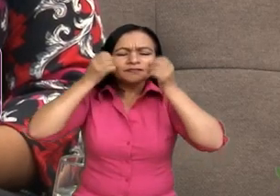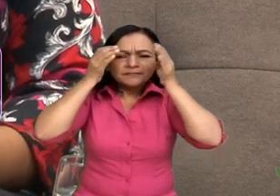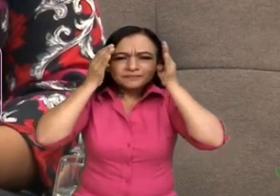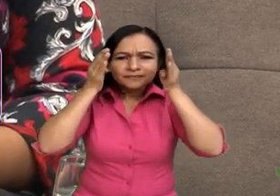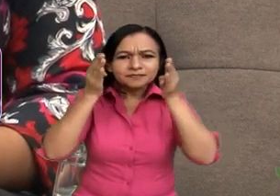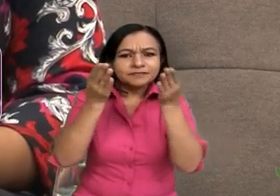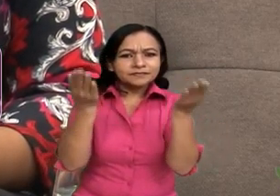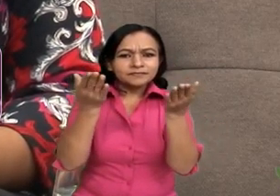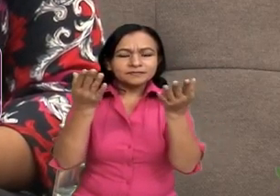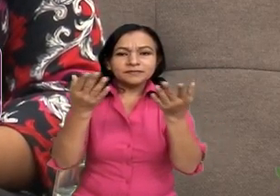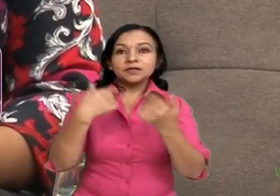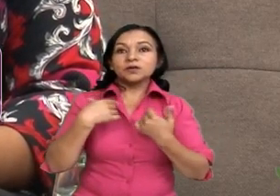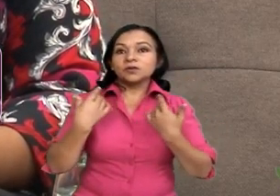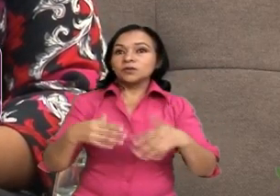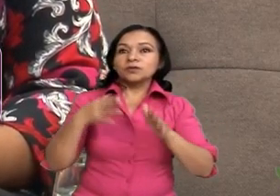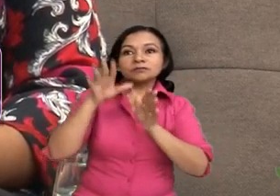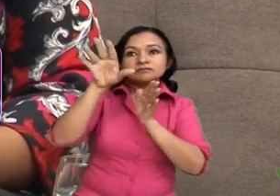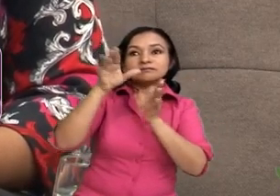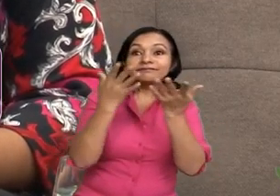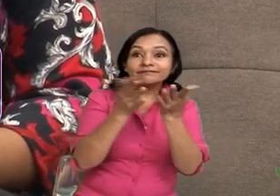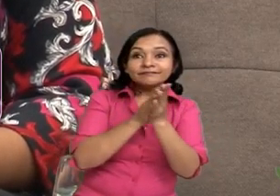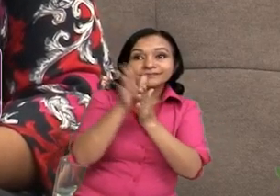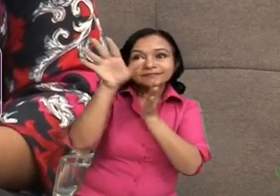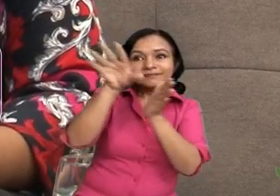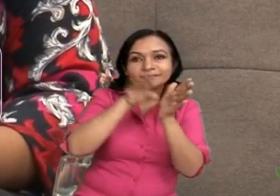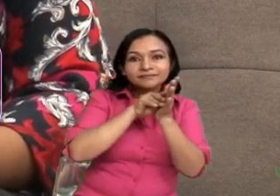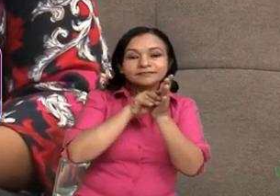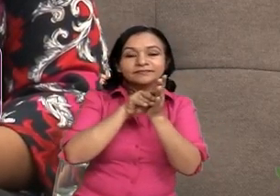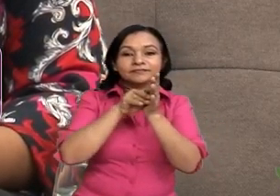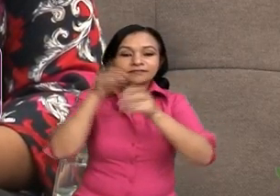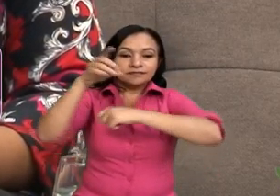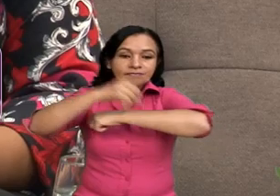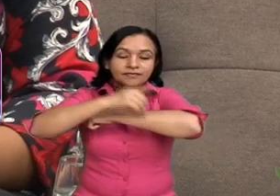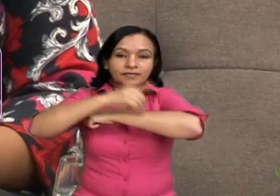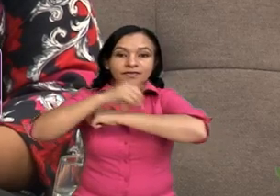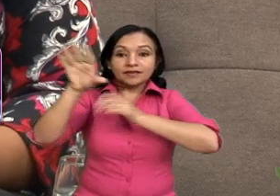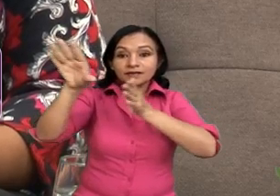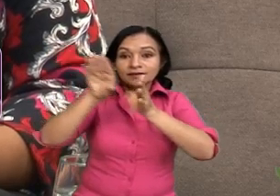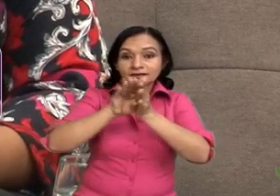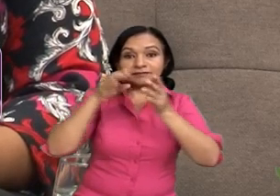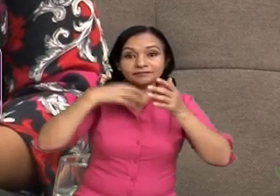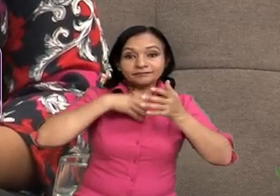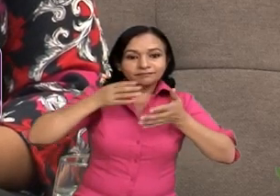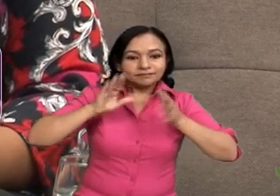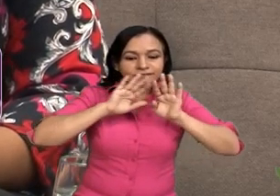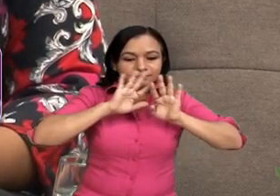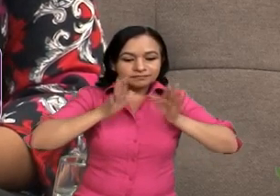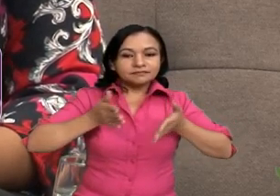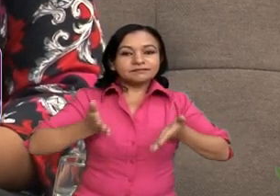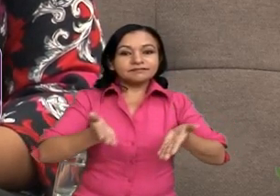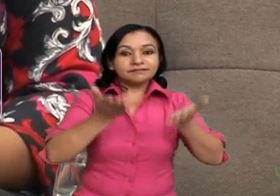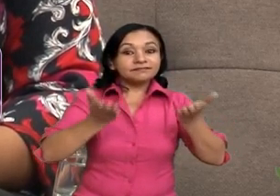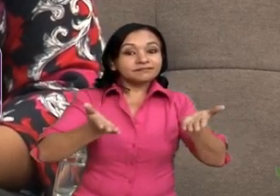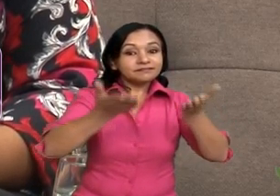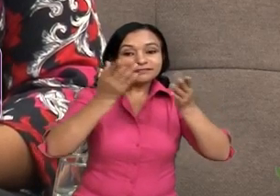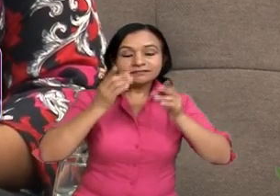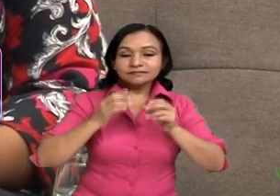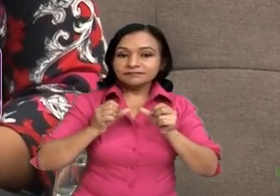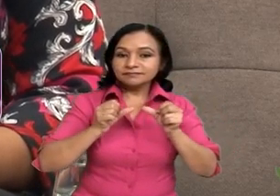Y nos inspira, el trabajo del comandante, de la compañera Rosario, nos inspira a nosotros seguir avanzando,